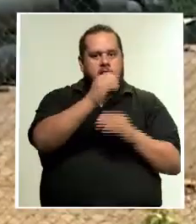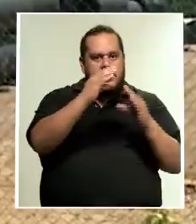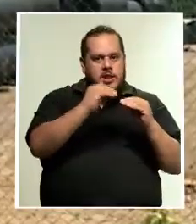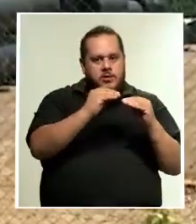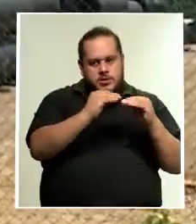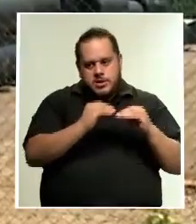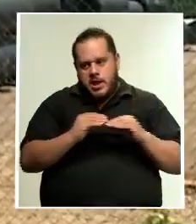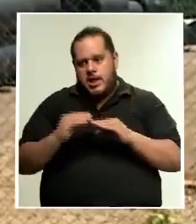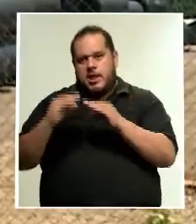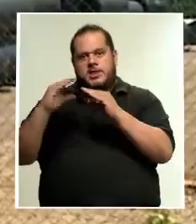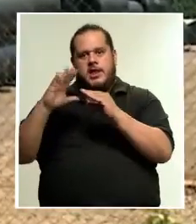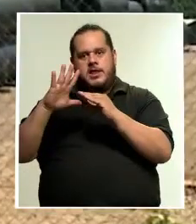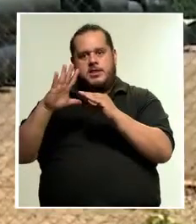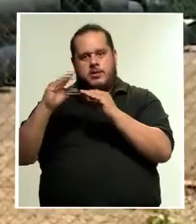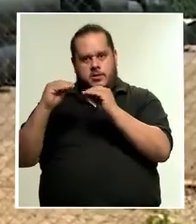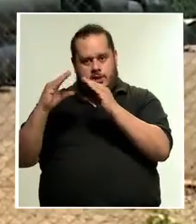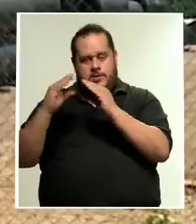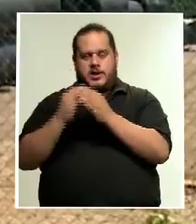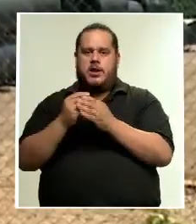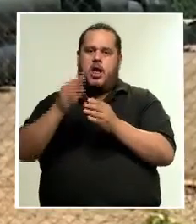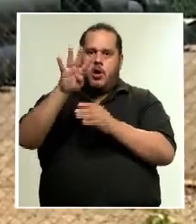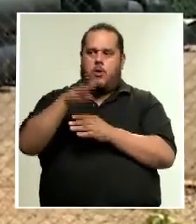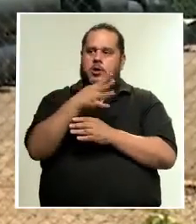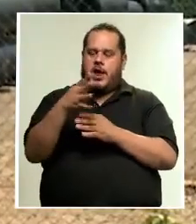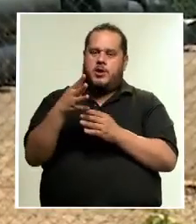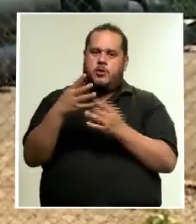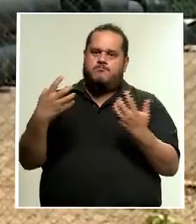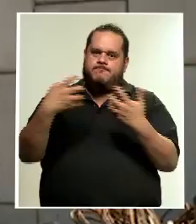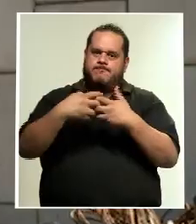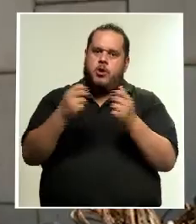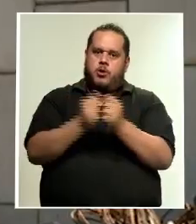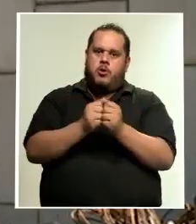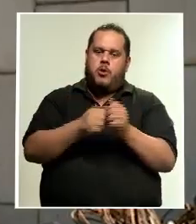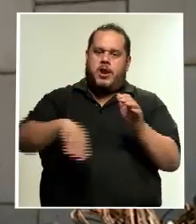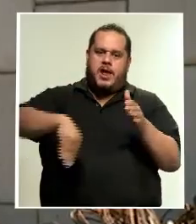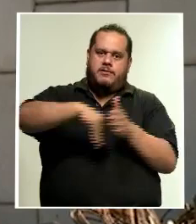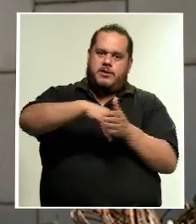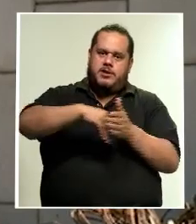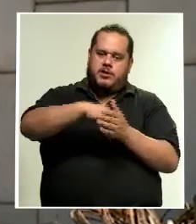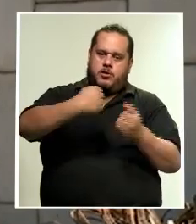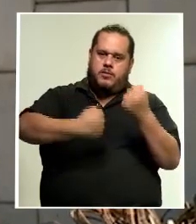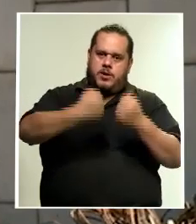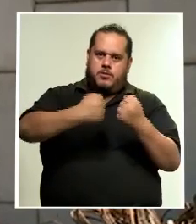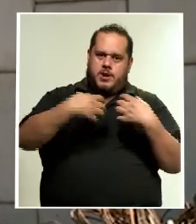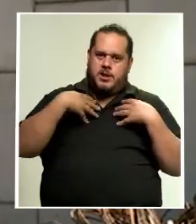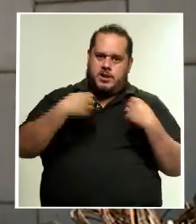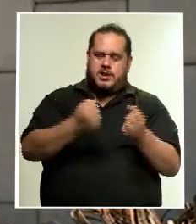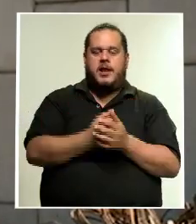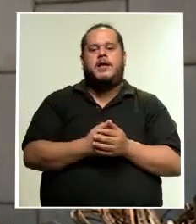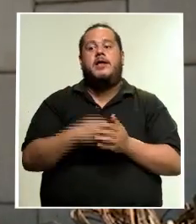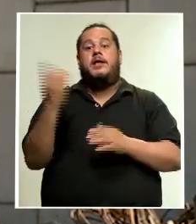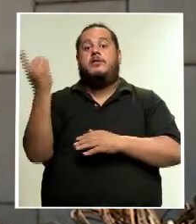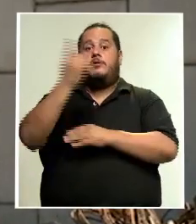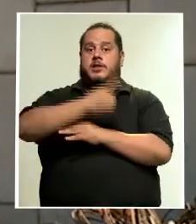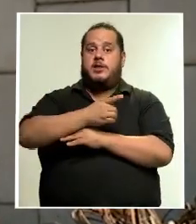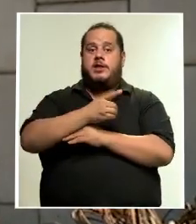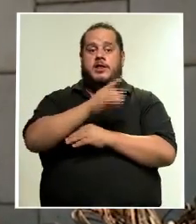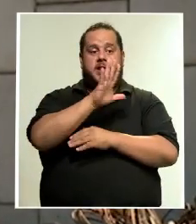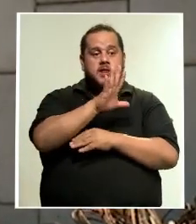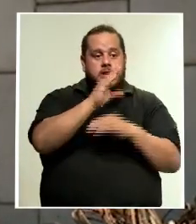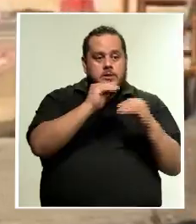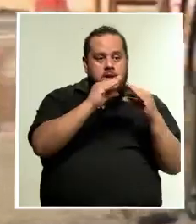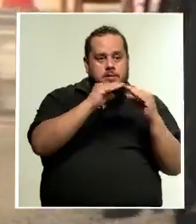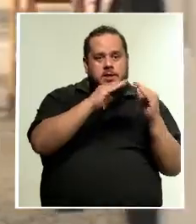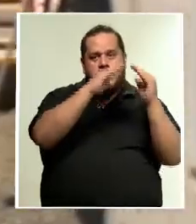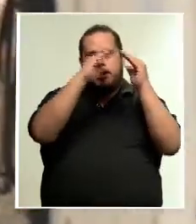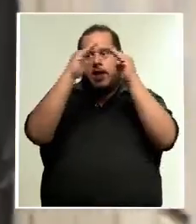de la mañana, horario que coincide con la restricción vehicular sanitaria. Durante el día, es decir, entre las 5 de la mañana y